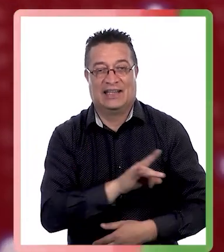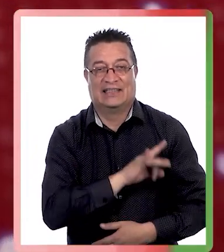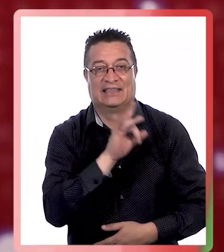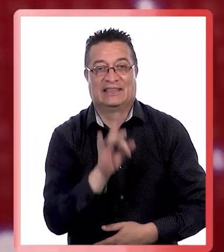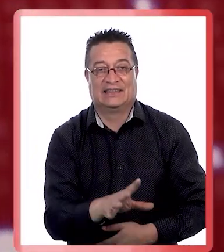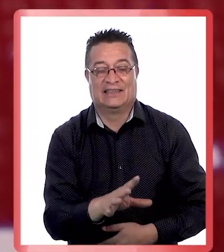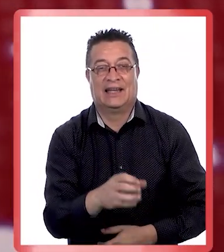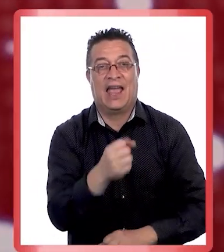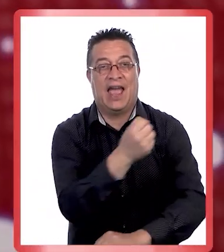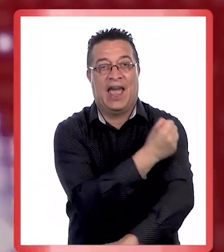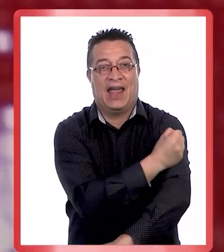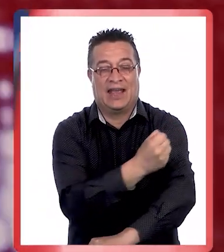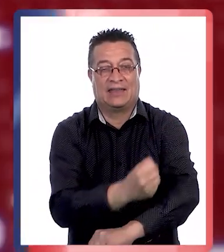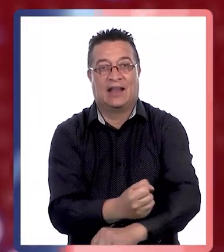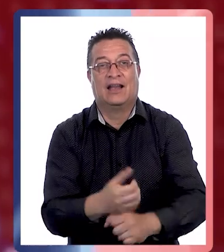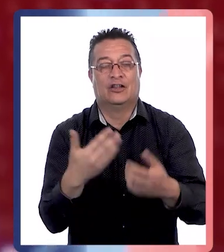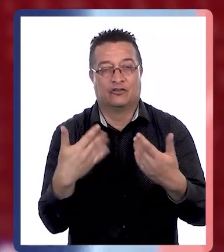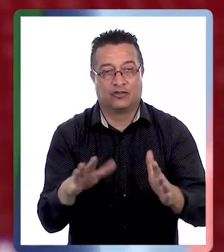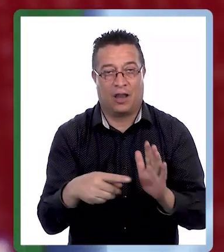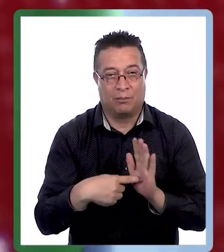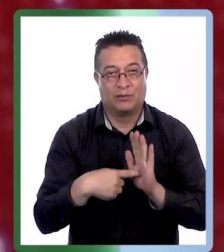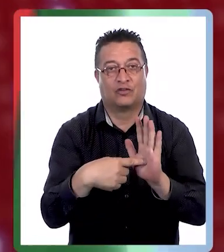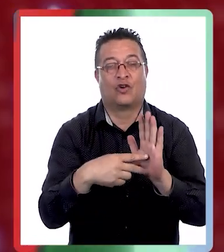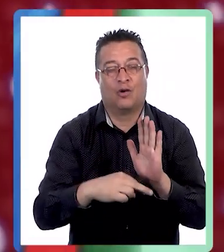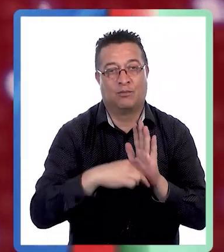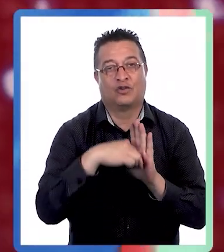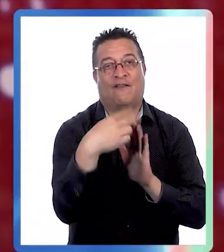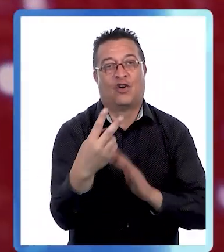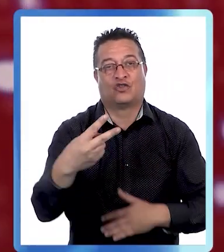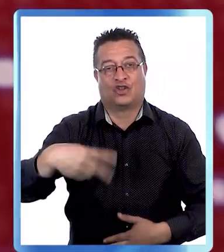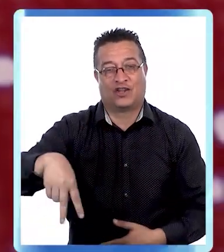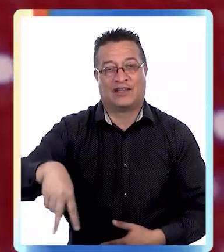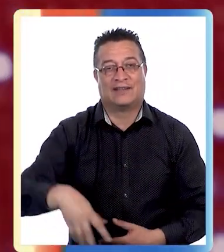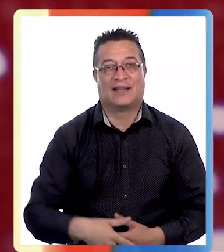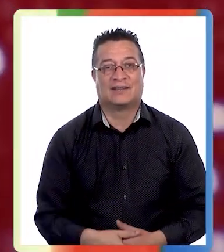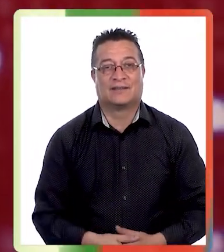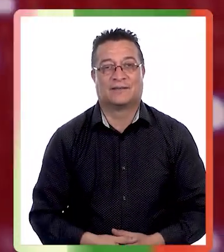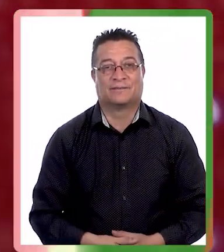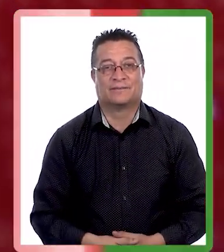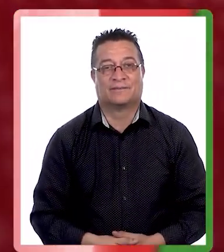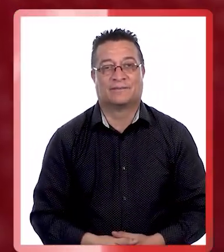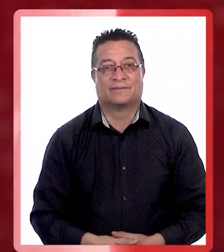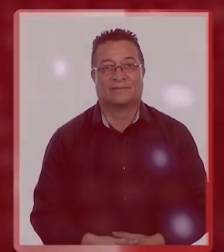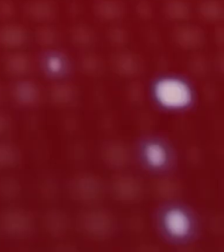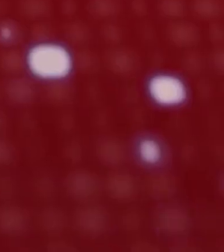de Chile. Arcatel presentó Portavoz Noticias.